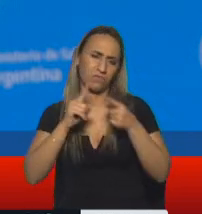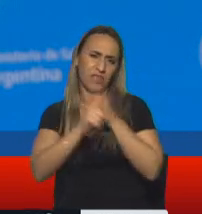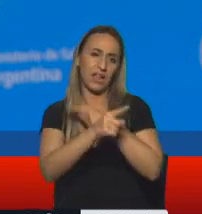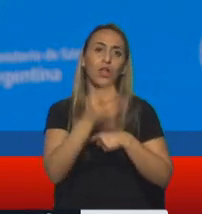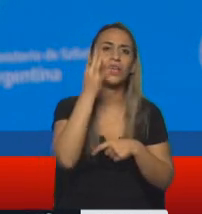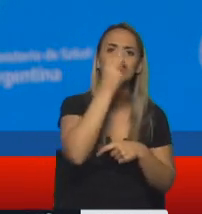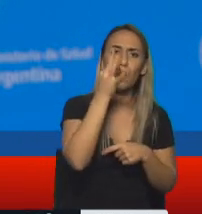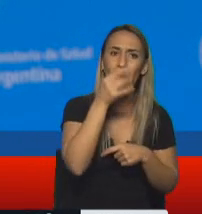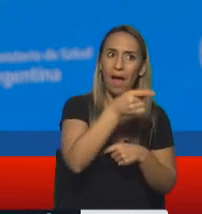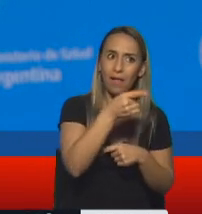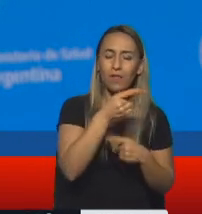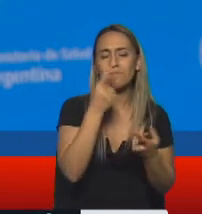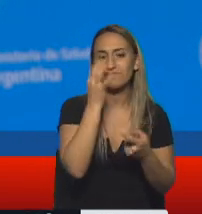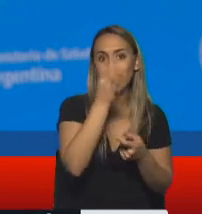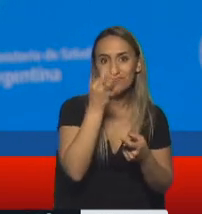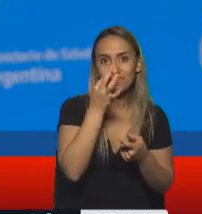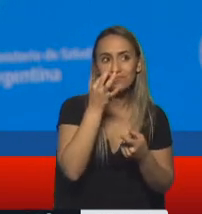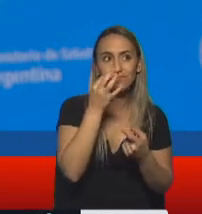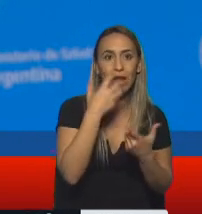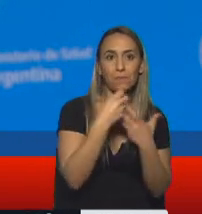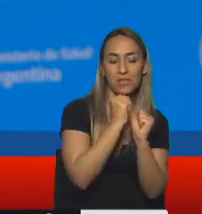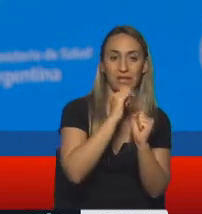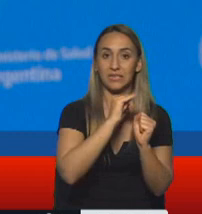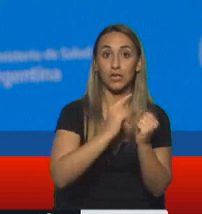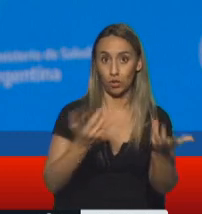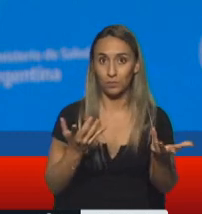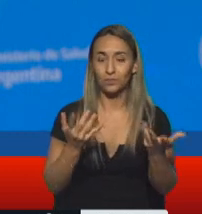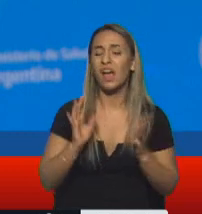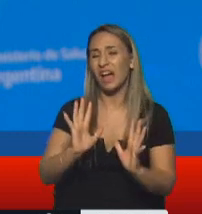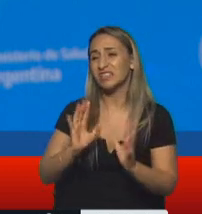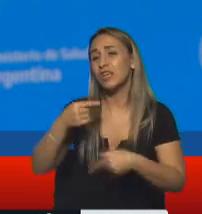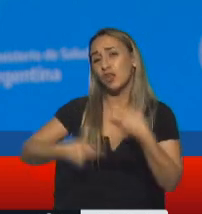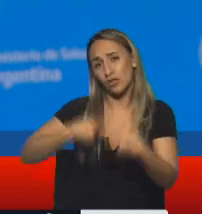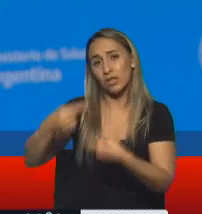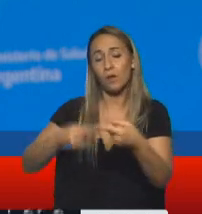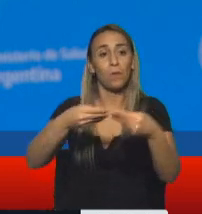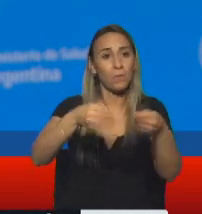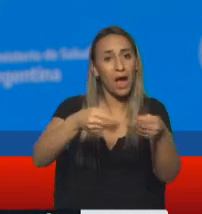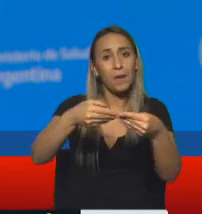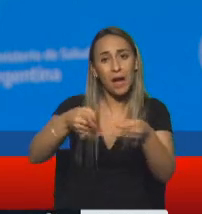para que podamos sostener este logro, podamos sostener las aperturas y podamos, sobre todo,